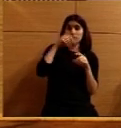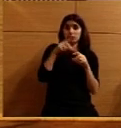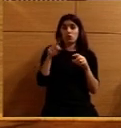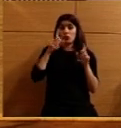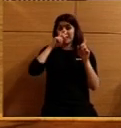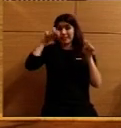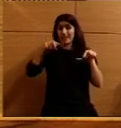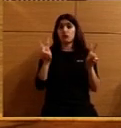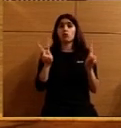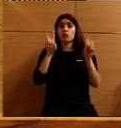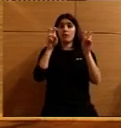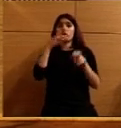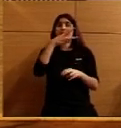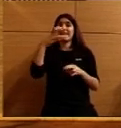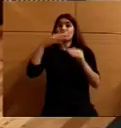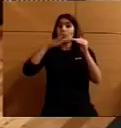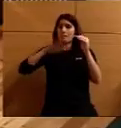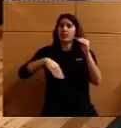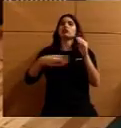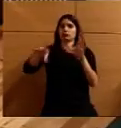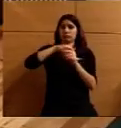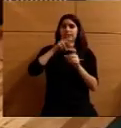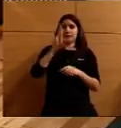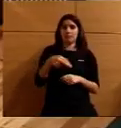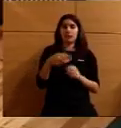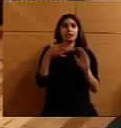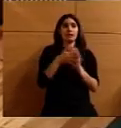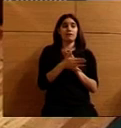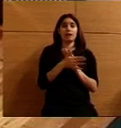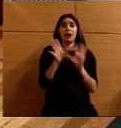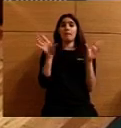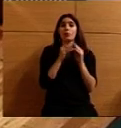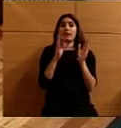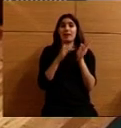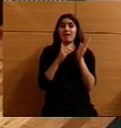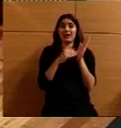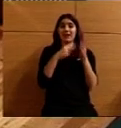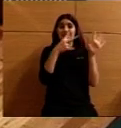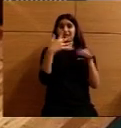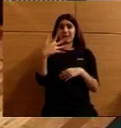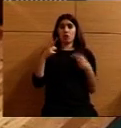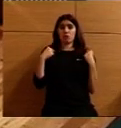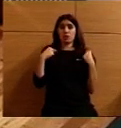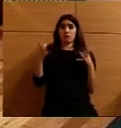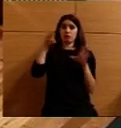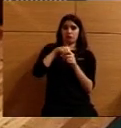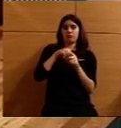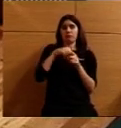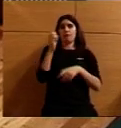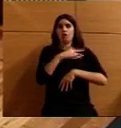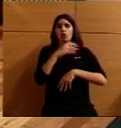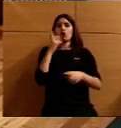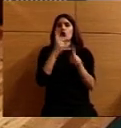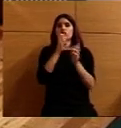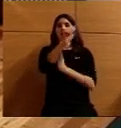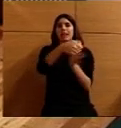novedad, han entrado todos los de menos de 300, con lo cual la provincia de Valencia ha pasado a tener 65 municipios que entran en el Fondo contra